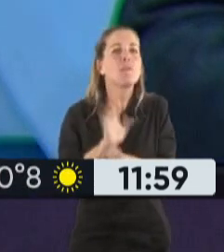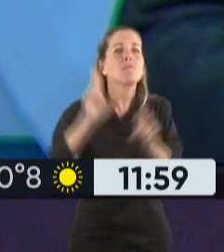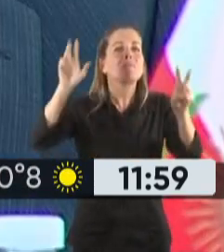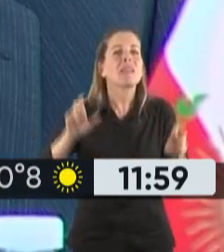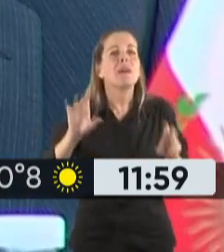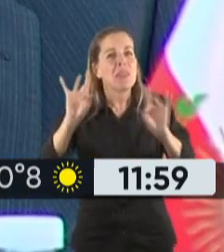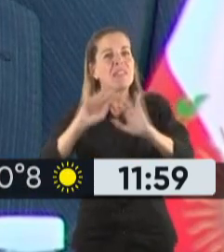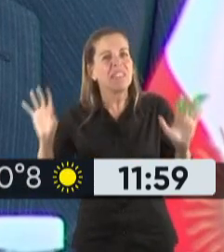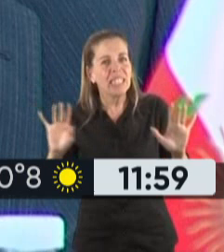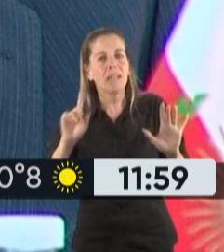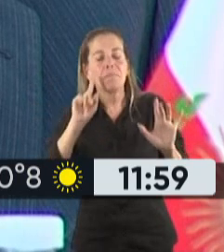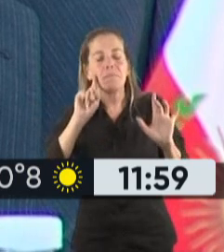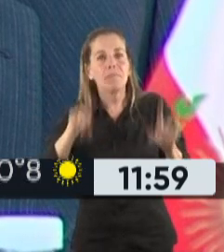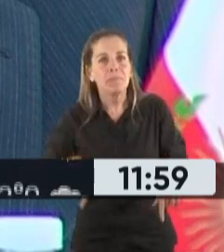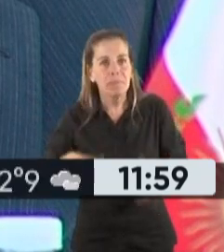Es una cosa...